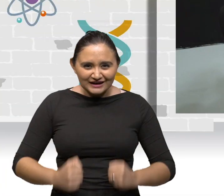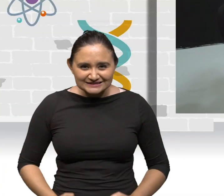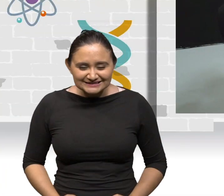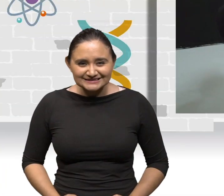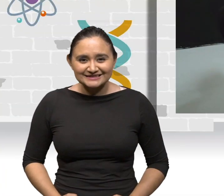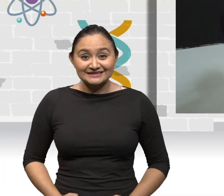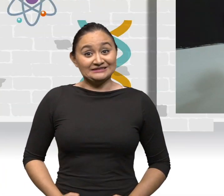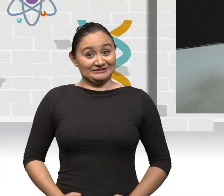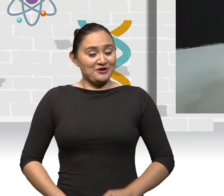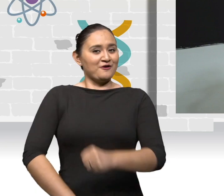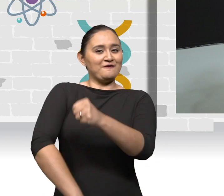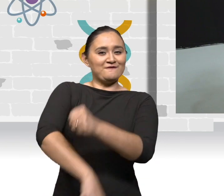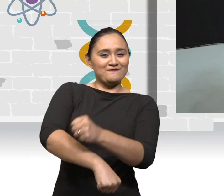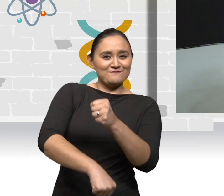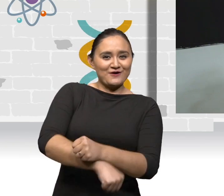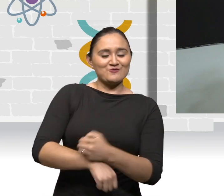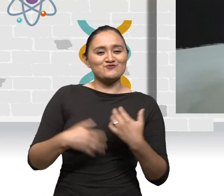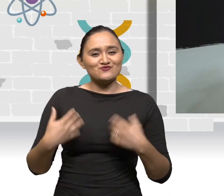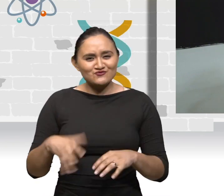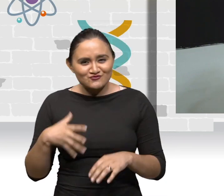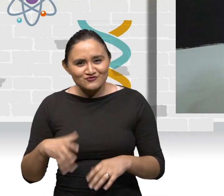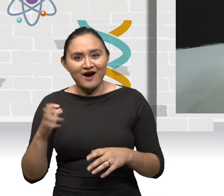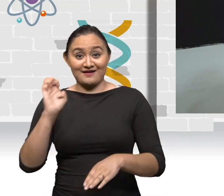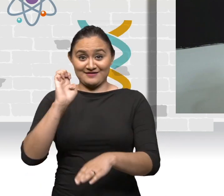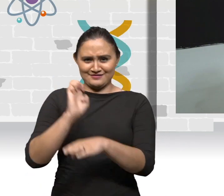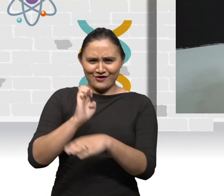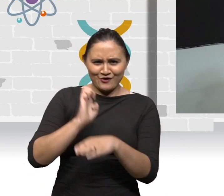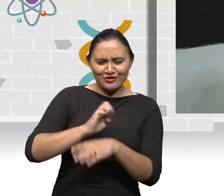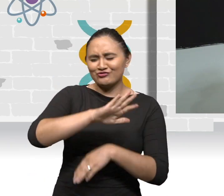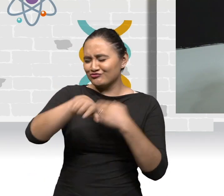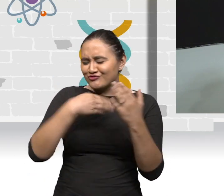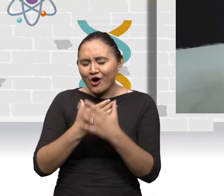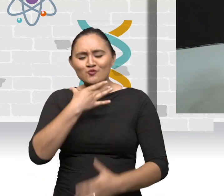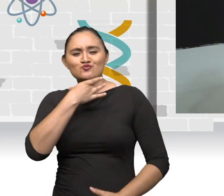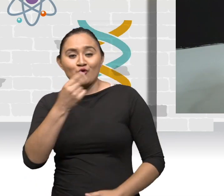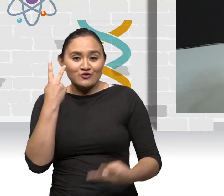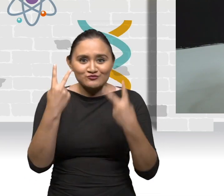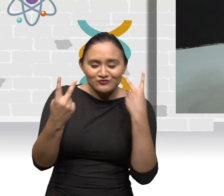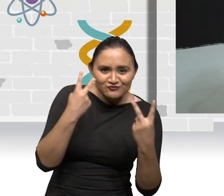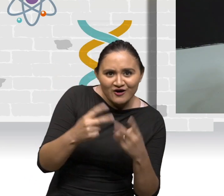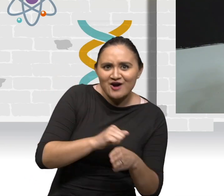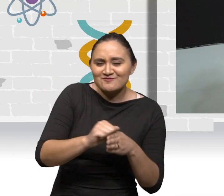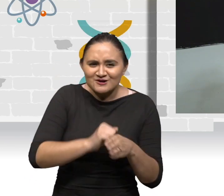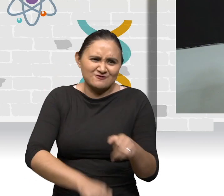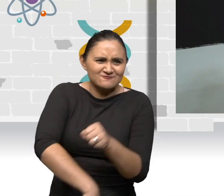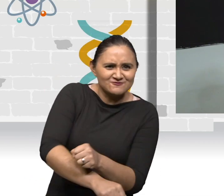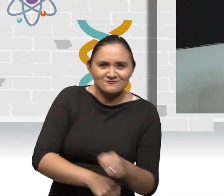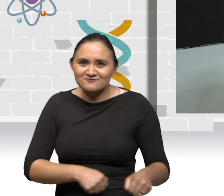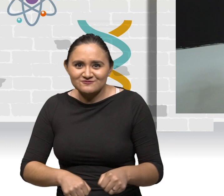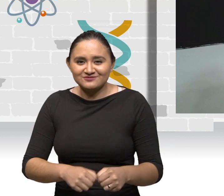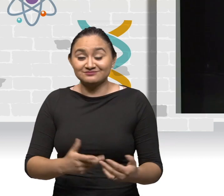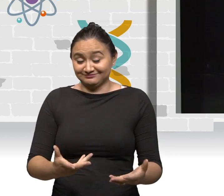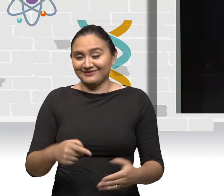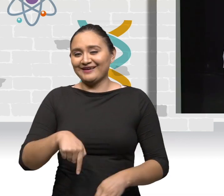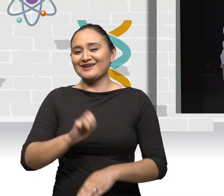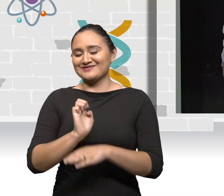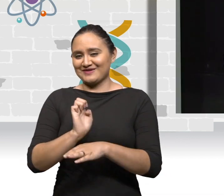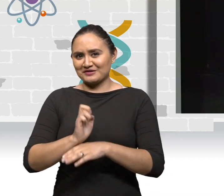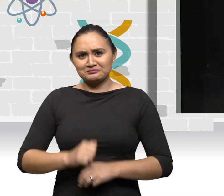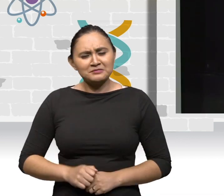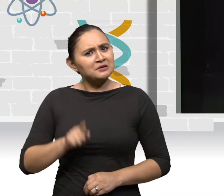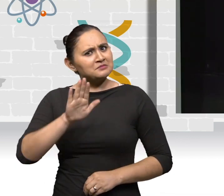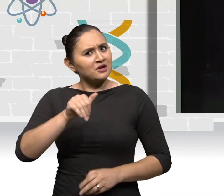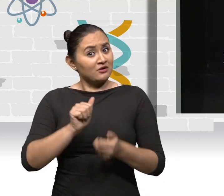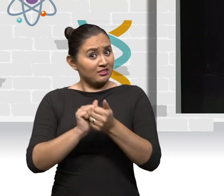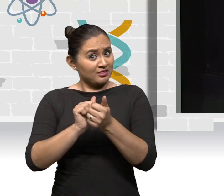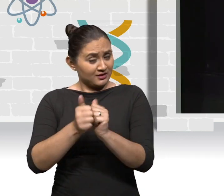¡Gol! El fútbol es un deporte muy popular en el Ecuador, que a muchos nos gusta ver y practicar.